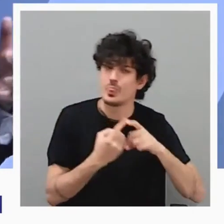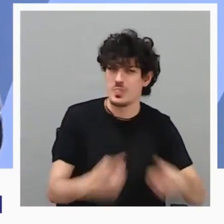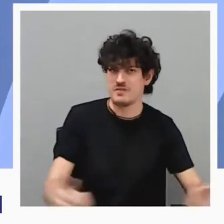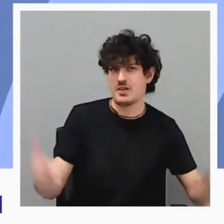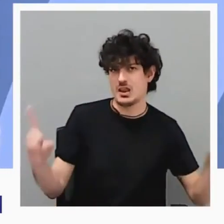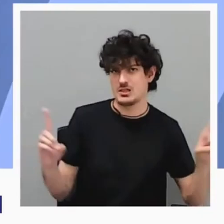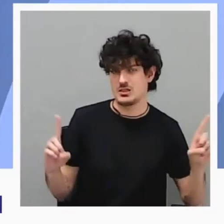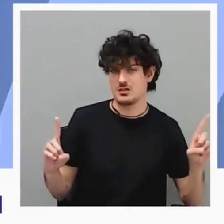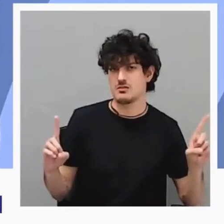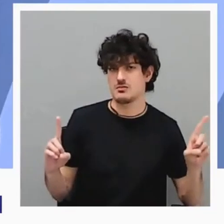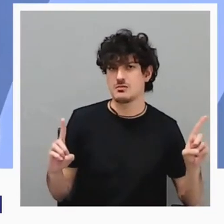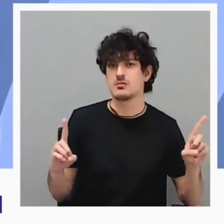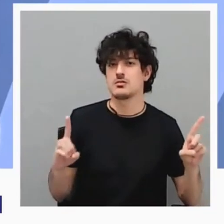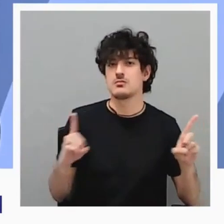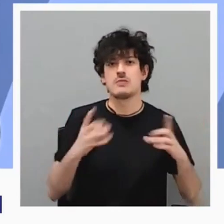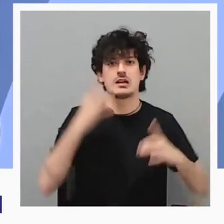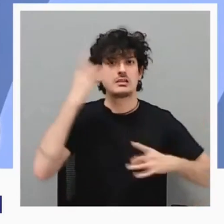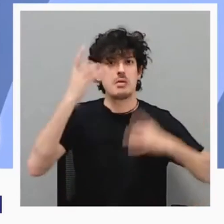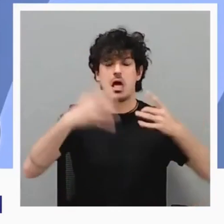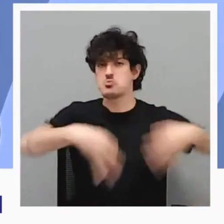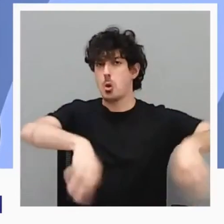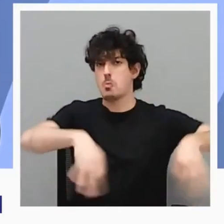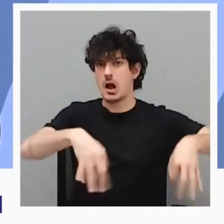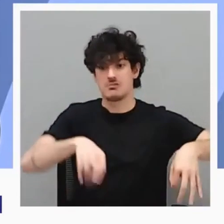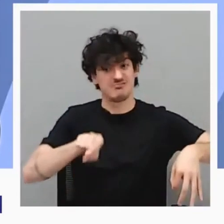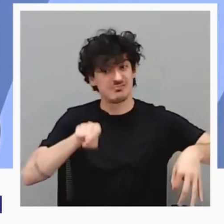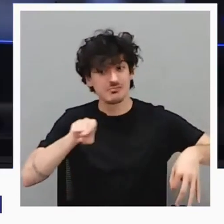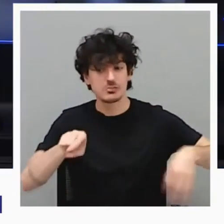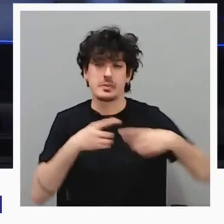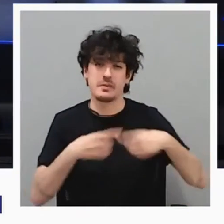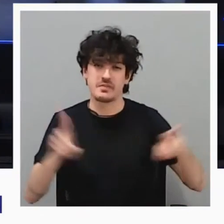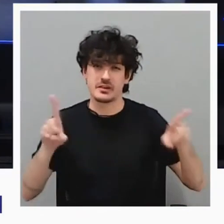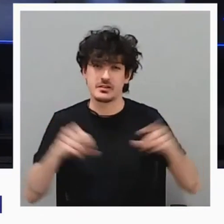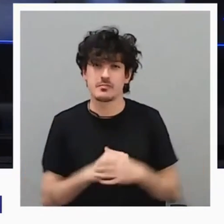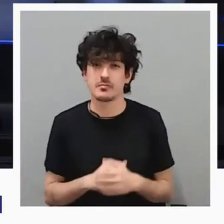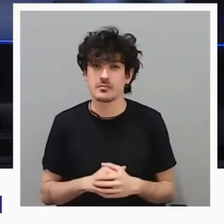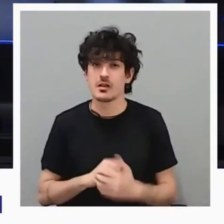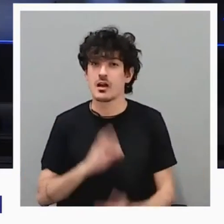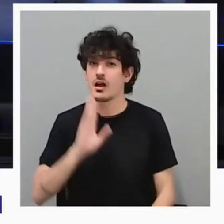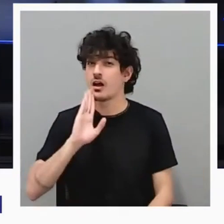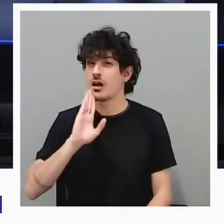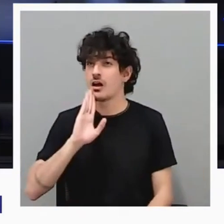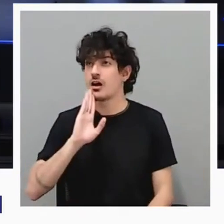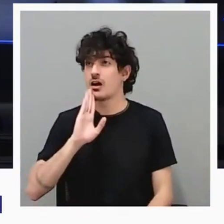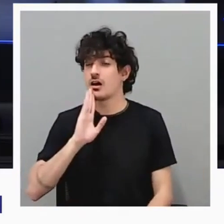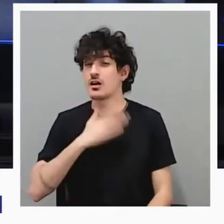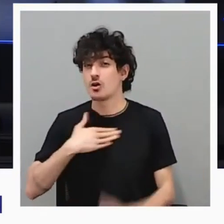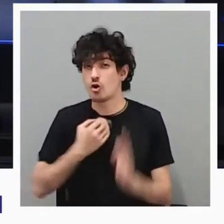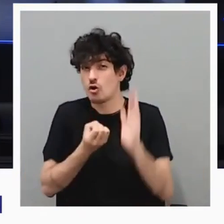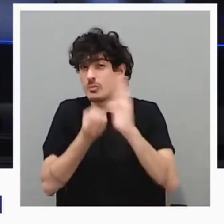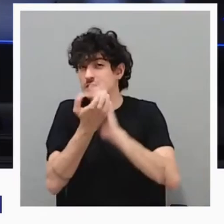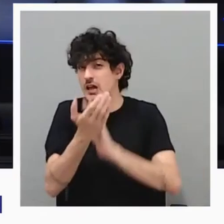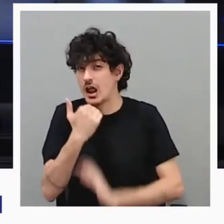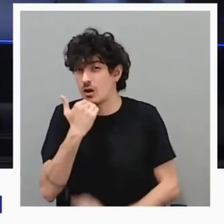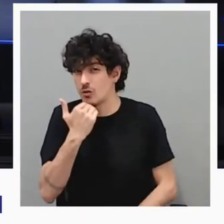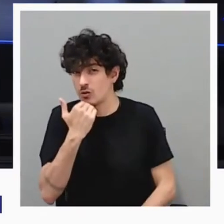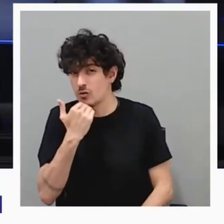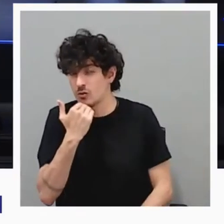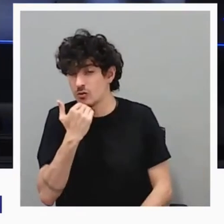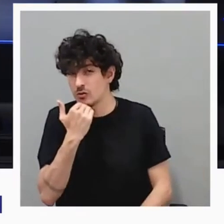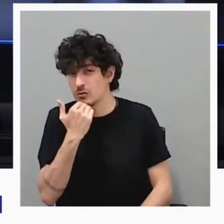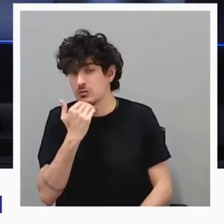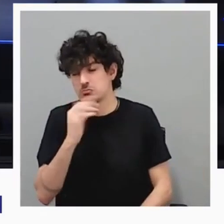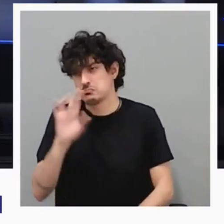una actividad, digamos, convencional. Marcos, ¿querés comentar algo? Pero súper breve, porque eso solamente apoyar las palabras de